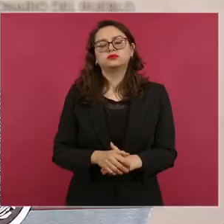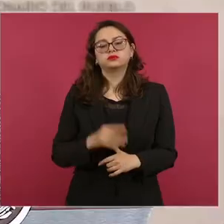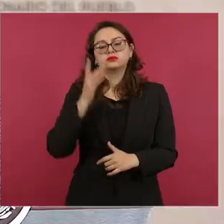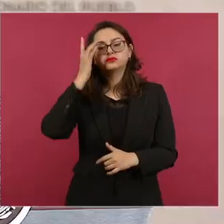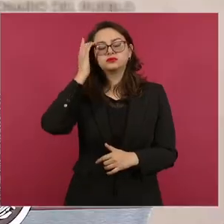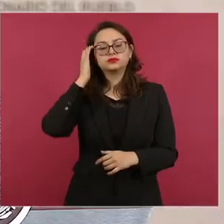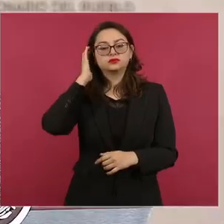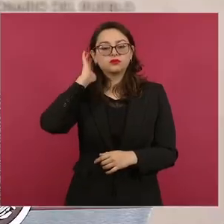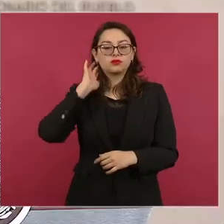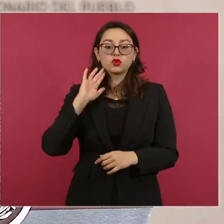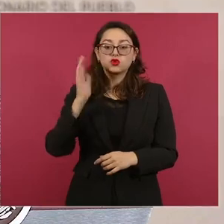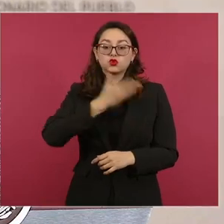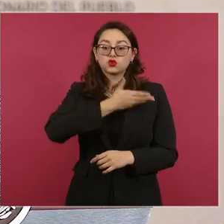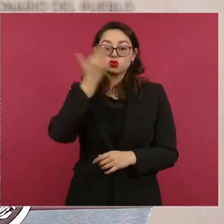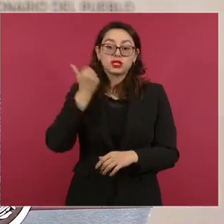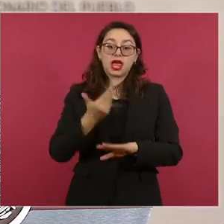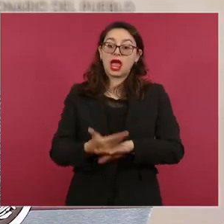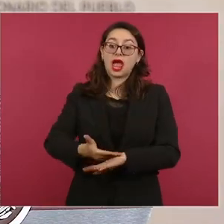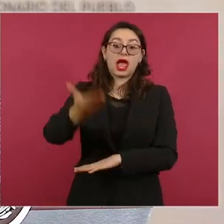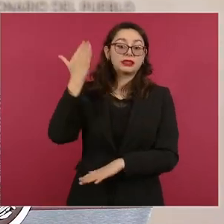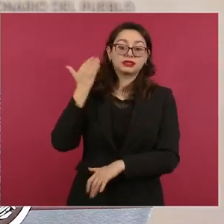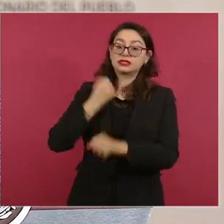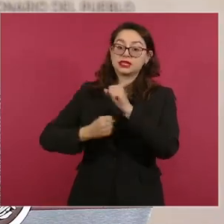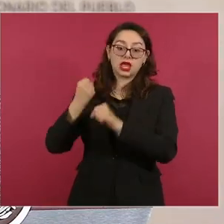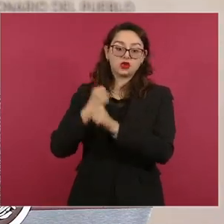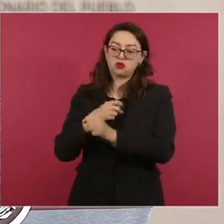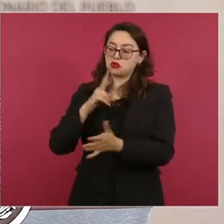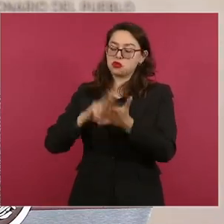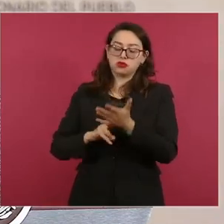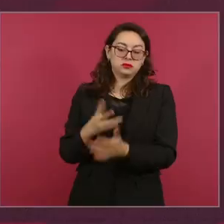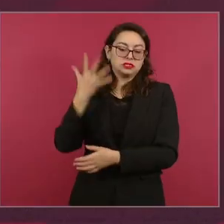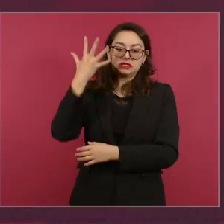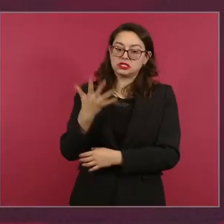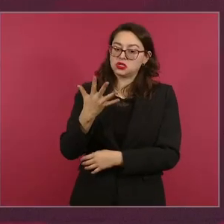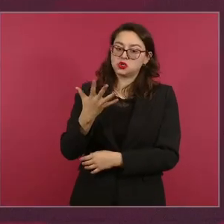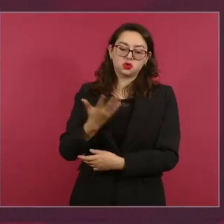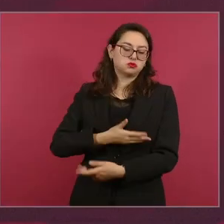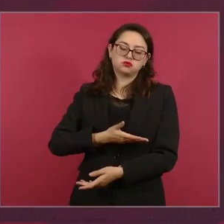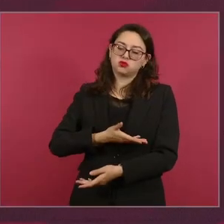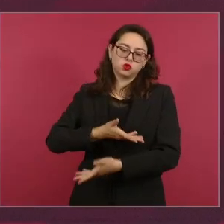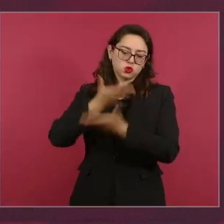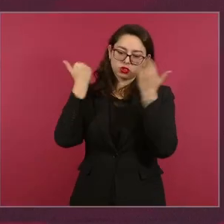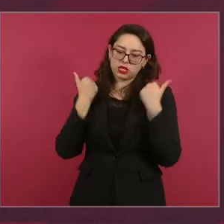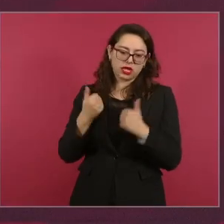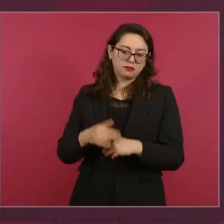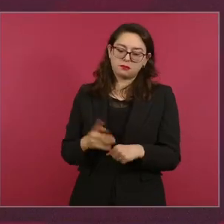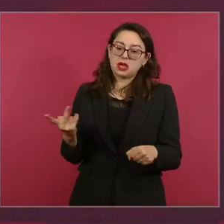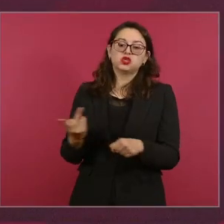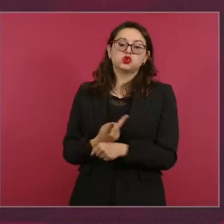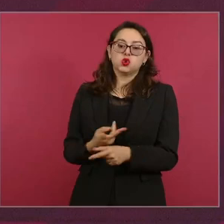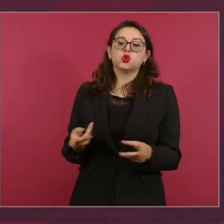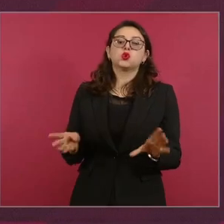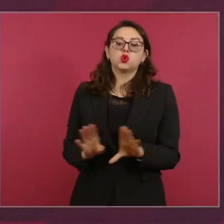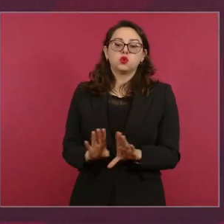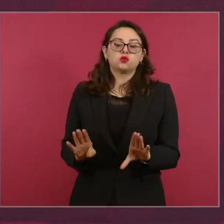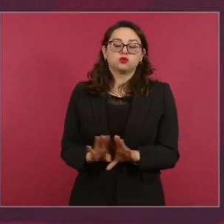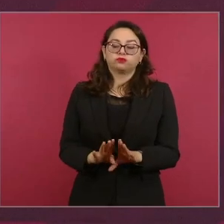conozco cómo fue que se aprobó aquella ley del 2005.